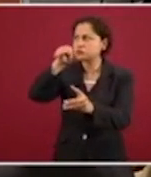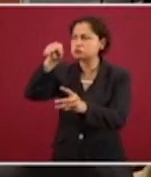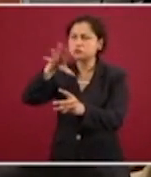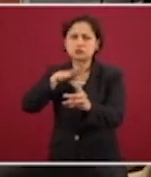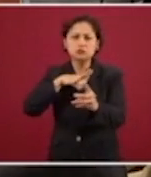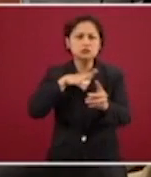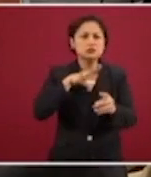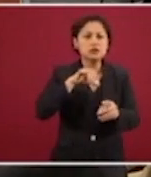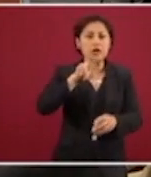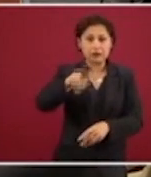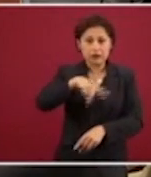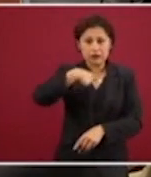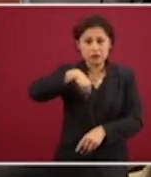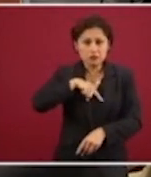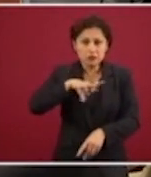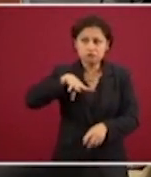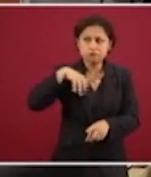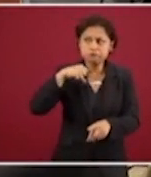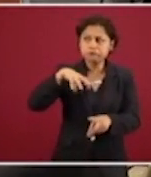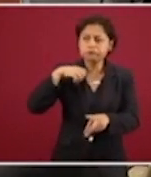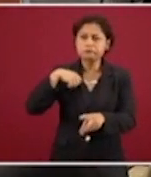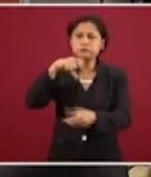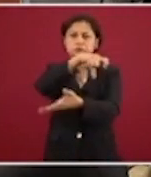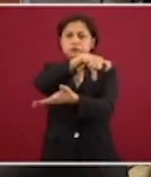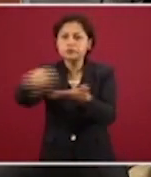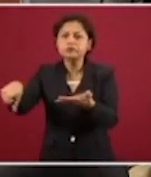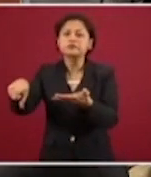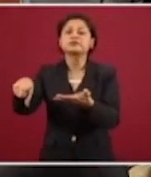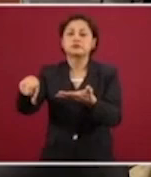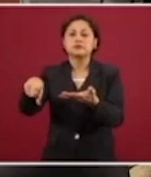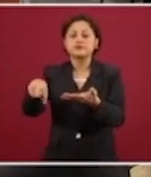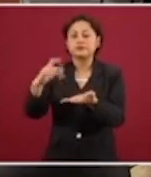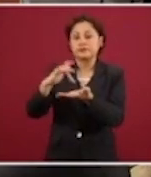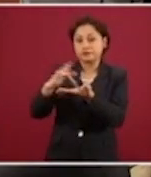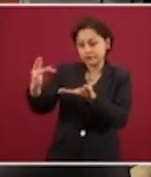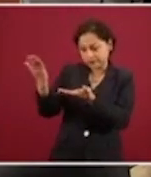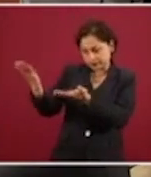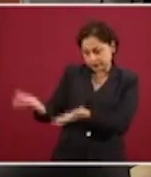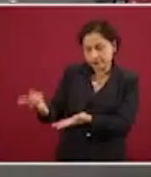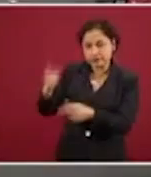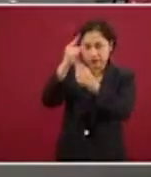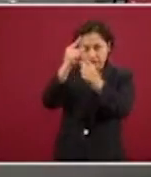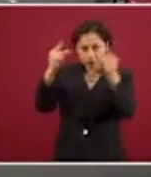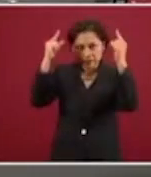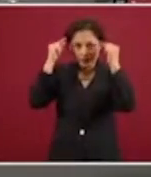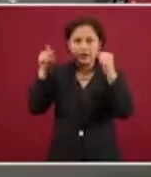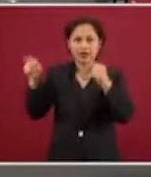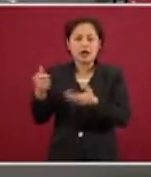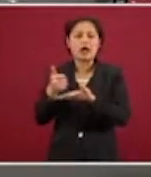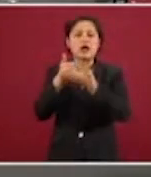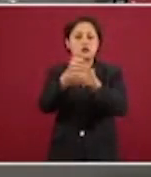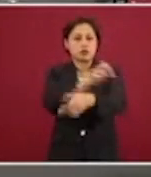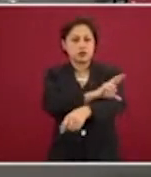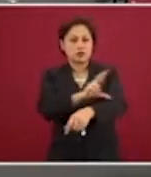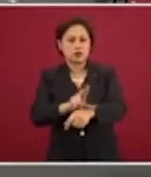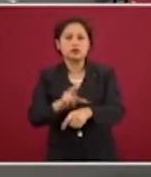trabajo para conseguirlos donde sea necesario. Agradecemos precisamente aquí al canciller que ha coordinado el grupo que ha